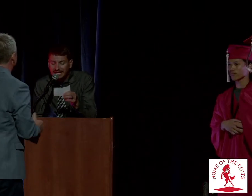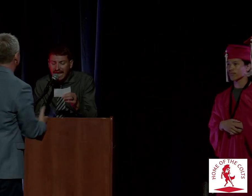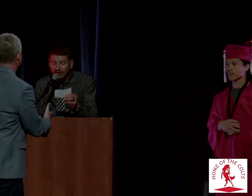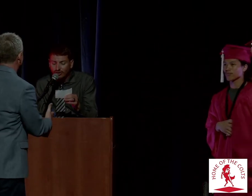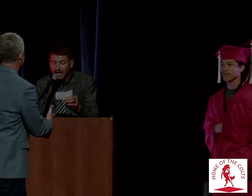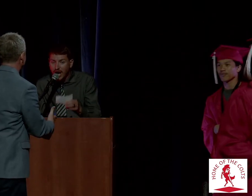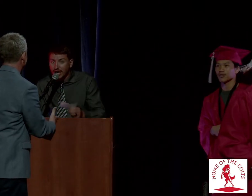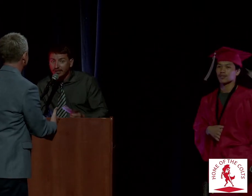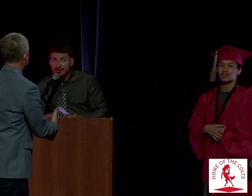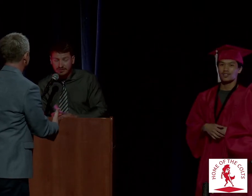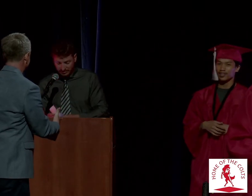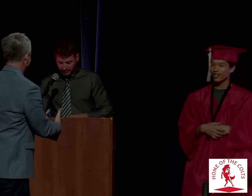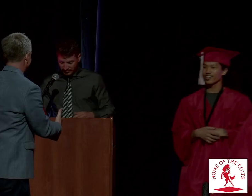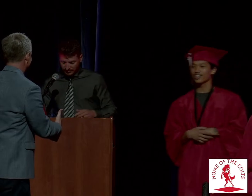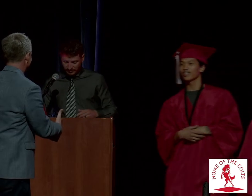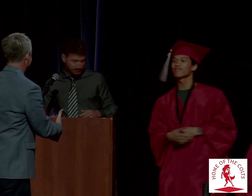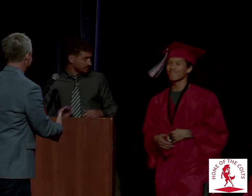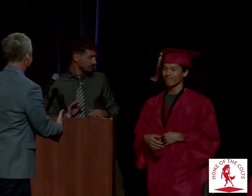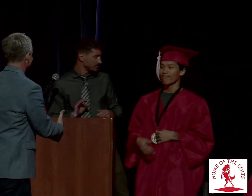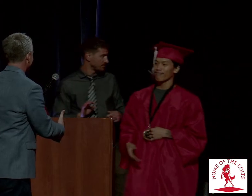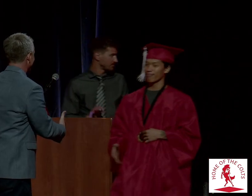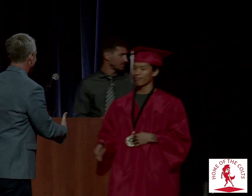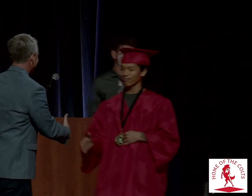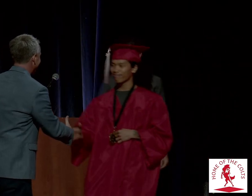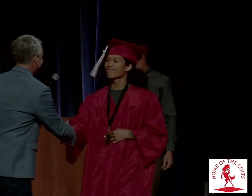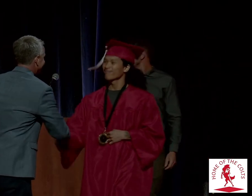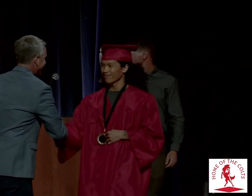Jormic Andreon.